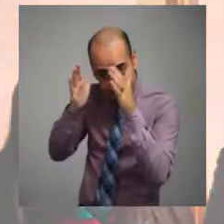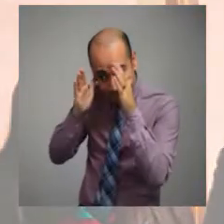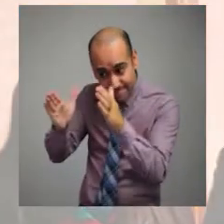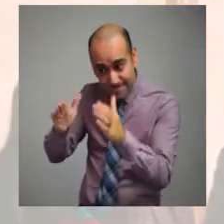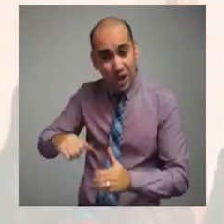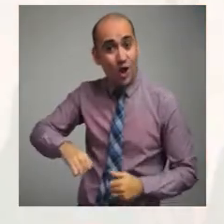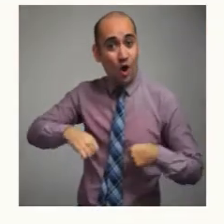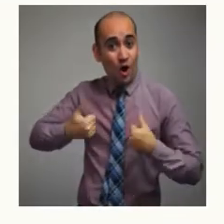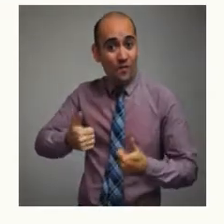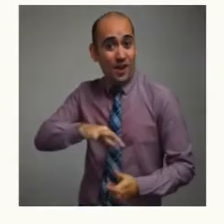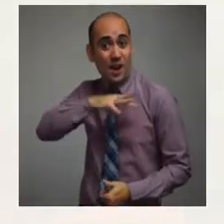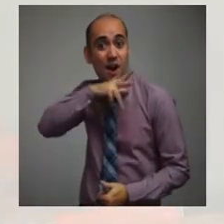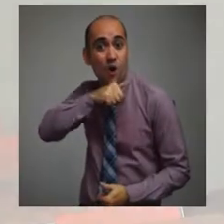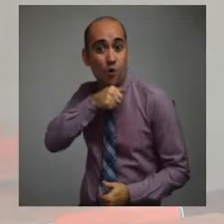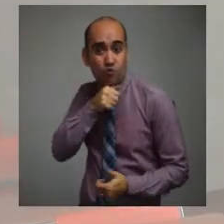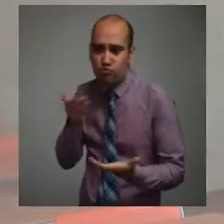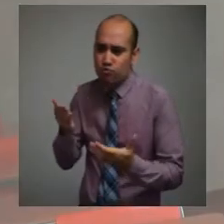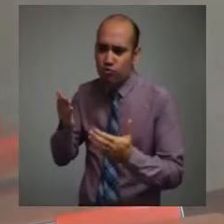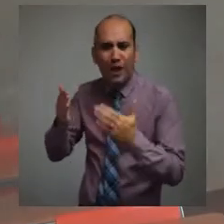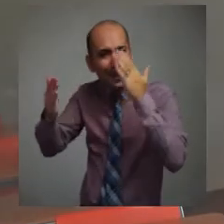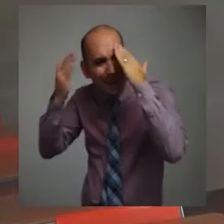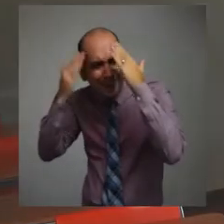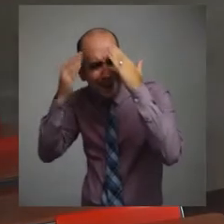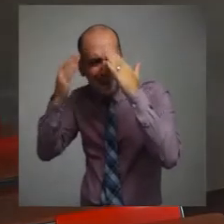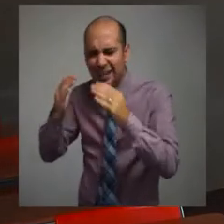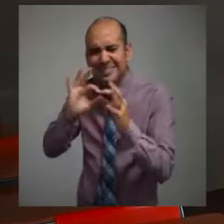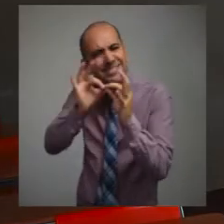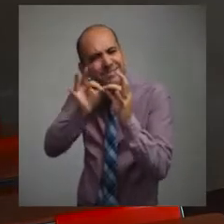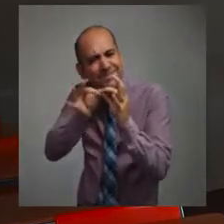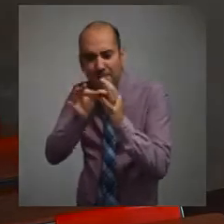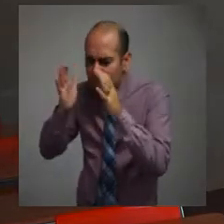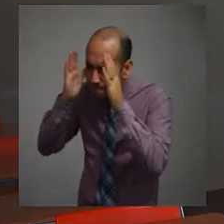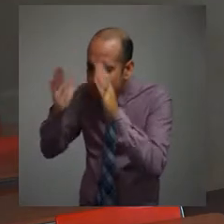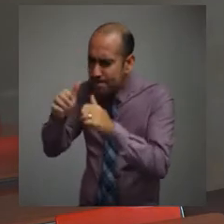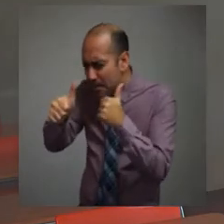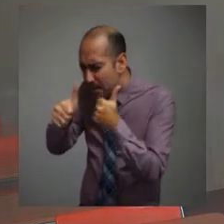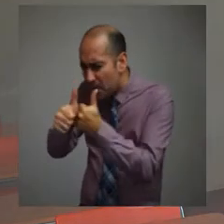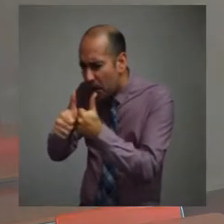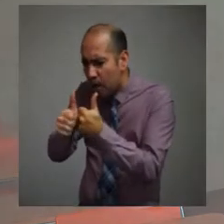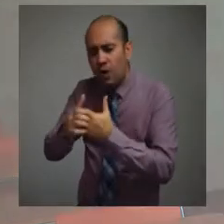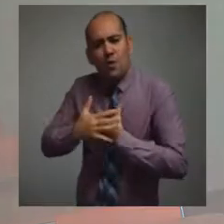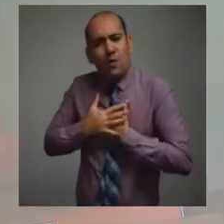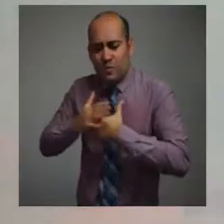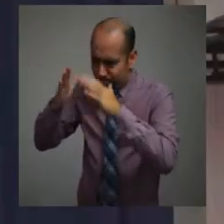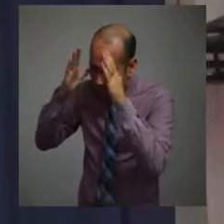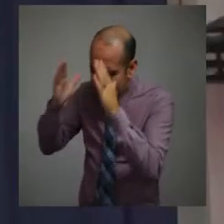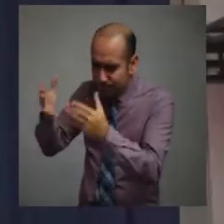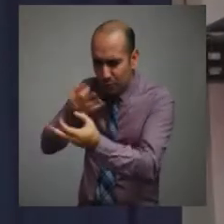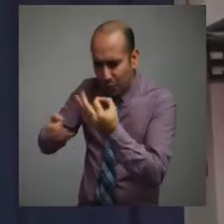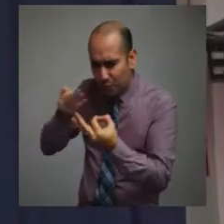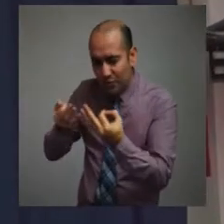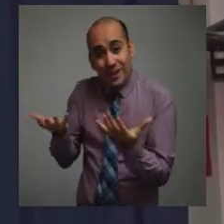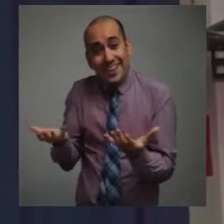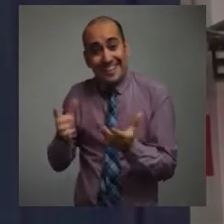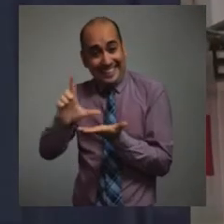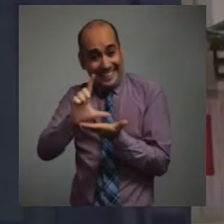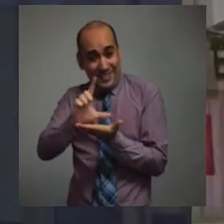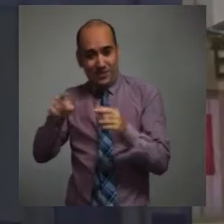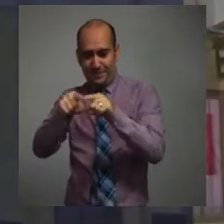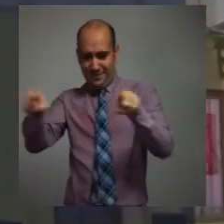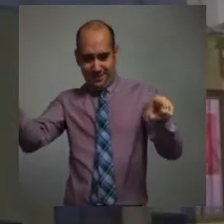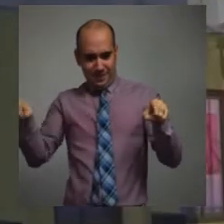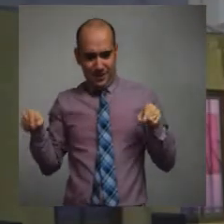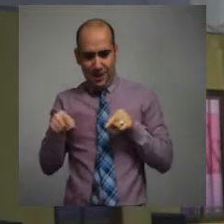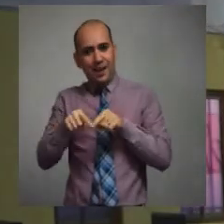educacional, psicosocial y emocional. Además, contamos con espacios físicos amigables y adaptados para